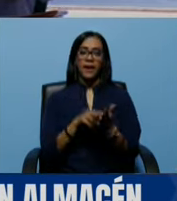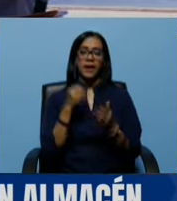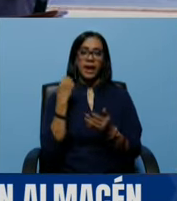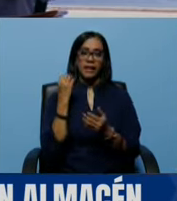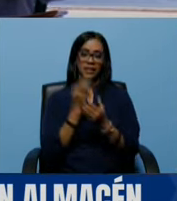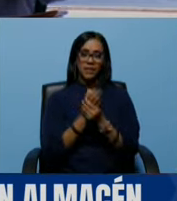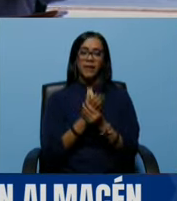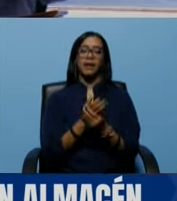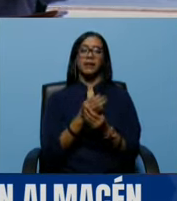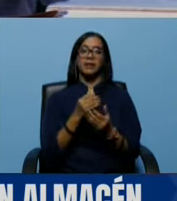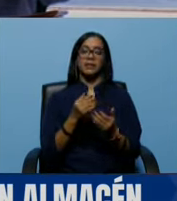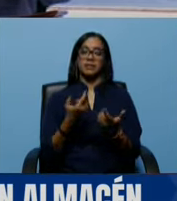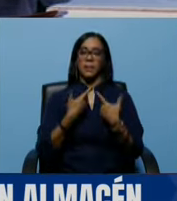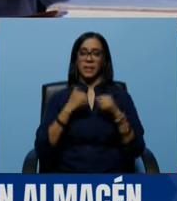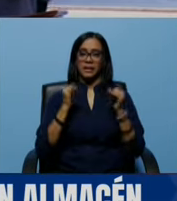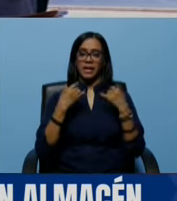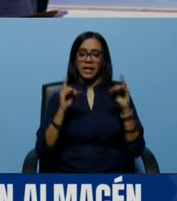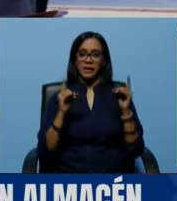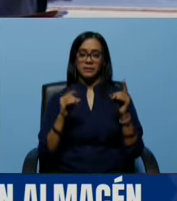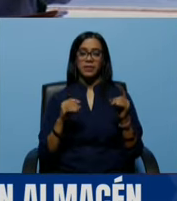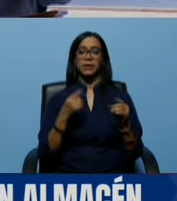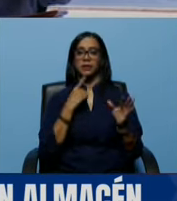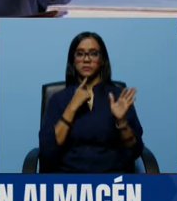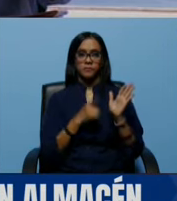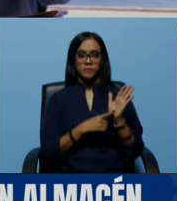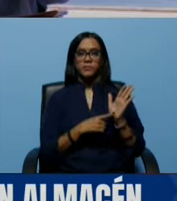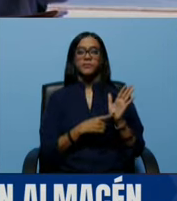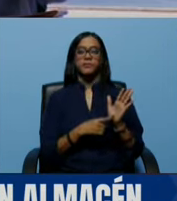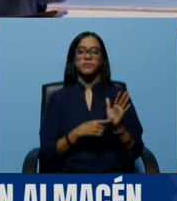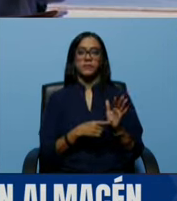declaraba de manera absoluta,